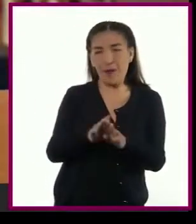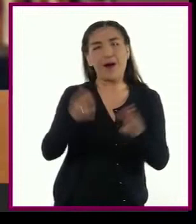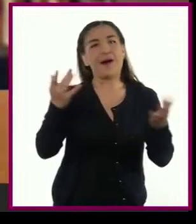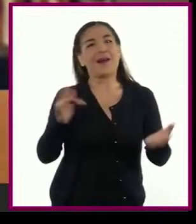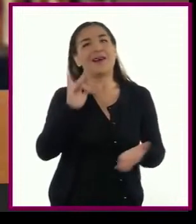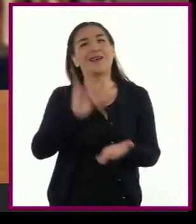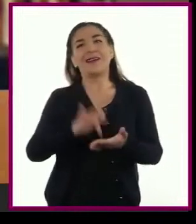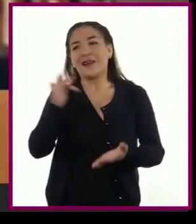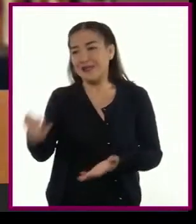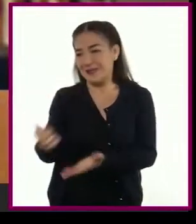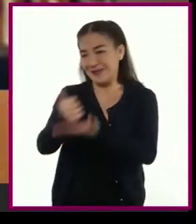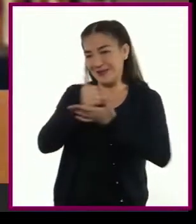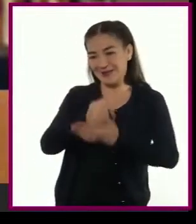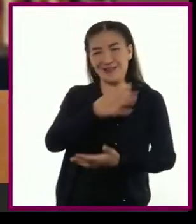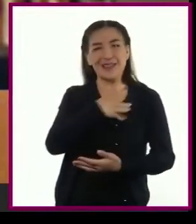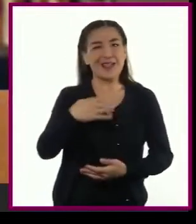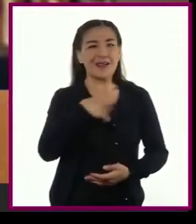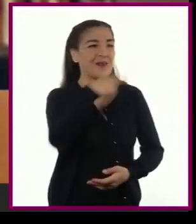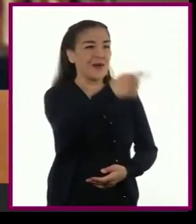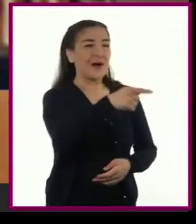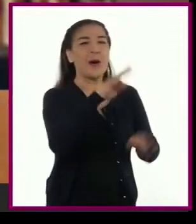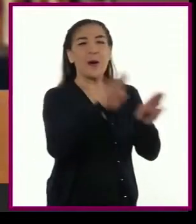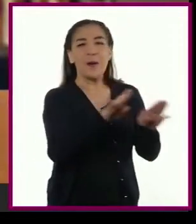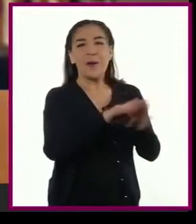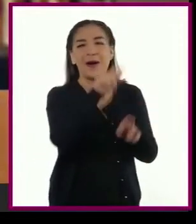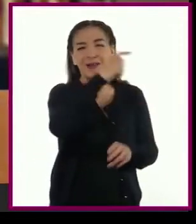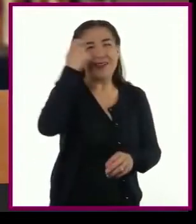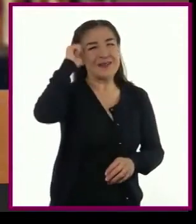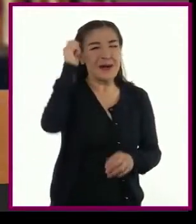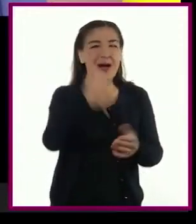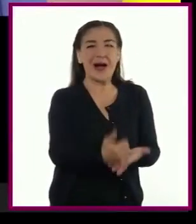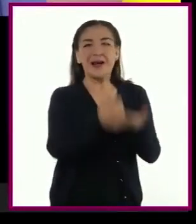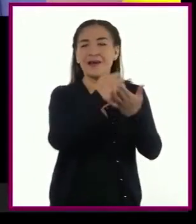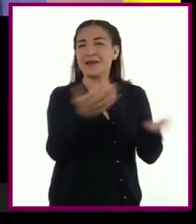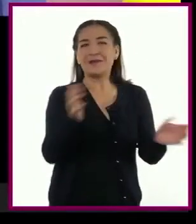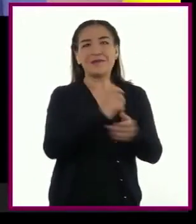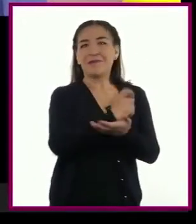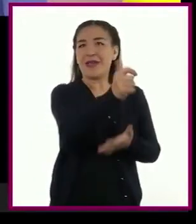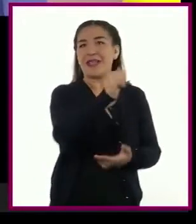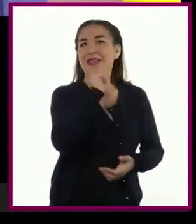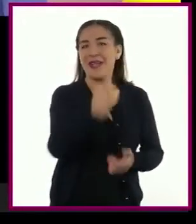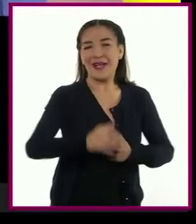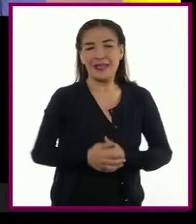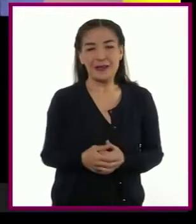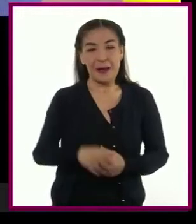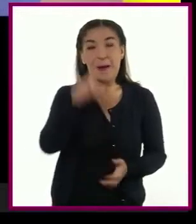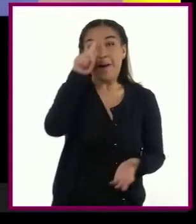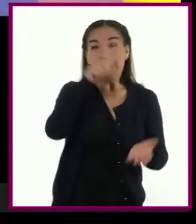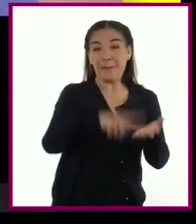pagar de más a los empleados que tenía a su cargo. En